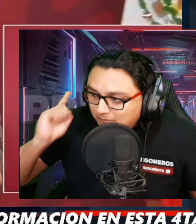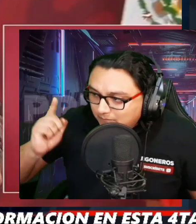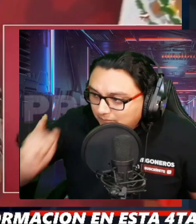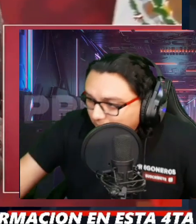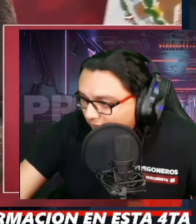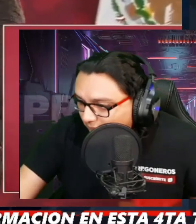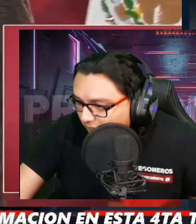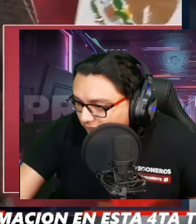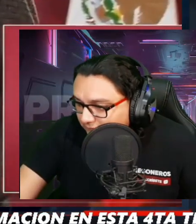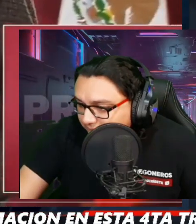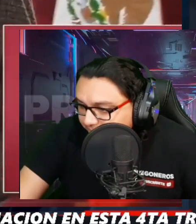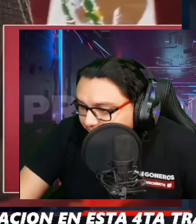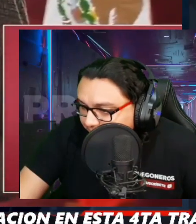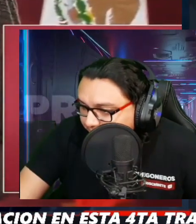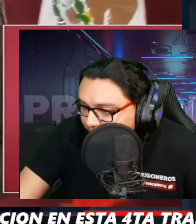a la marcha